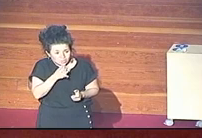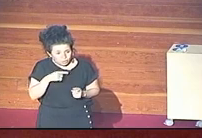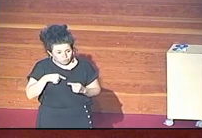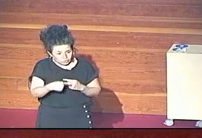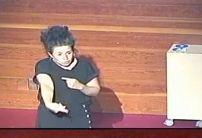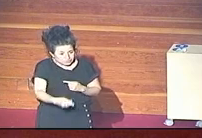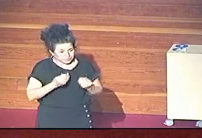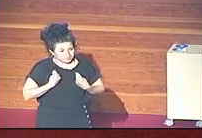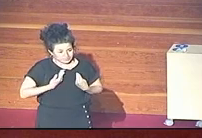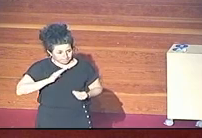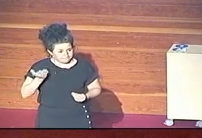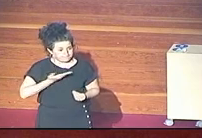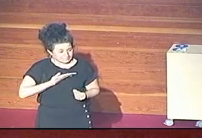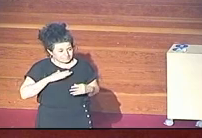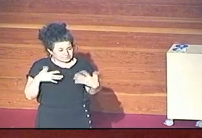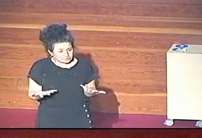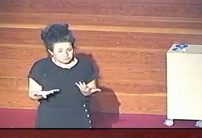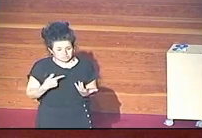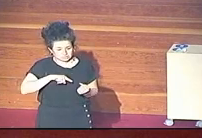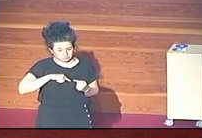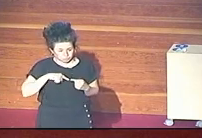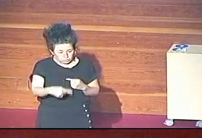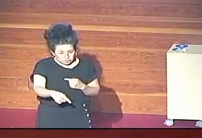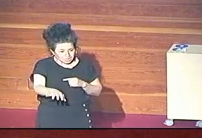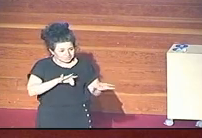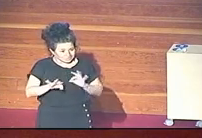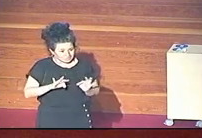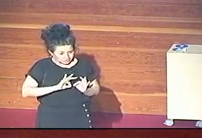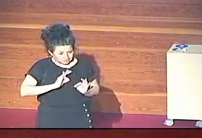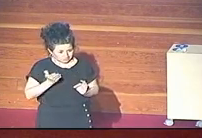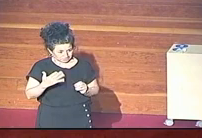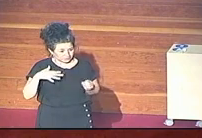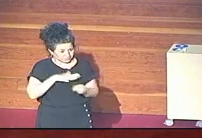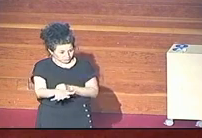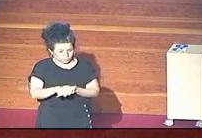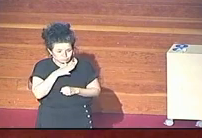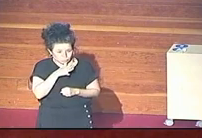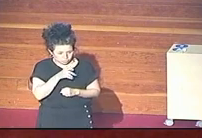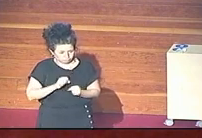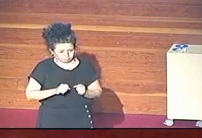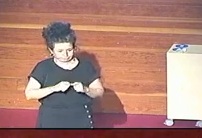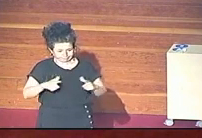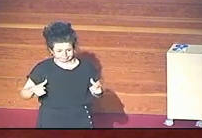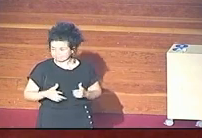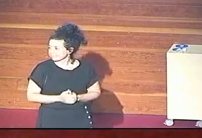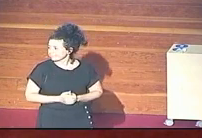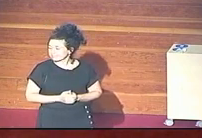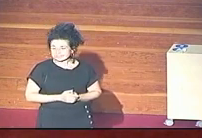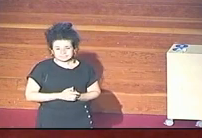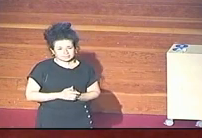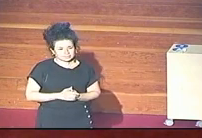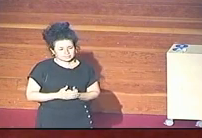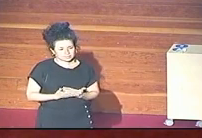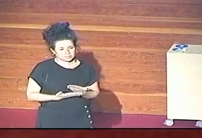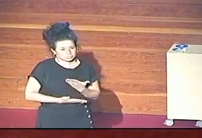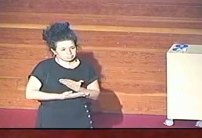porque son decisiones que tomamos todos los días y el papel de los medios de comunicación